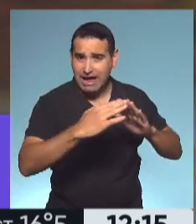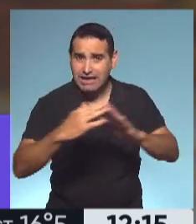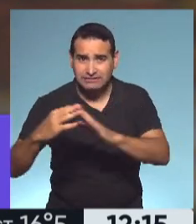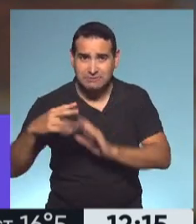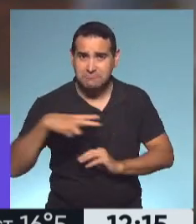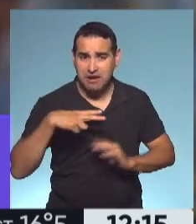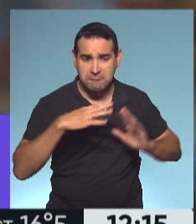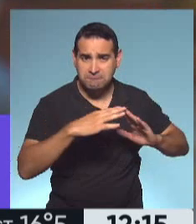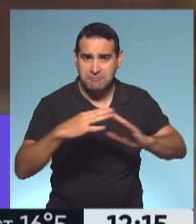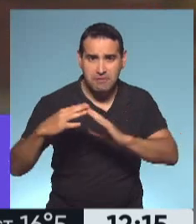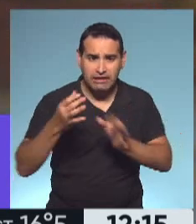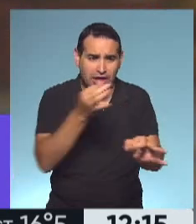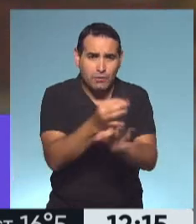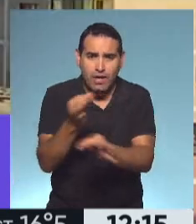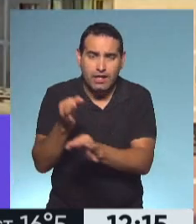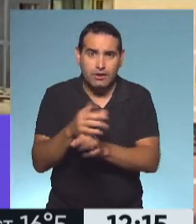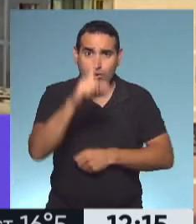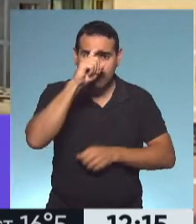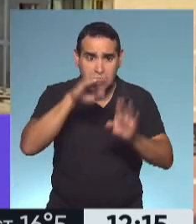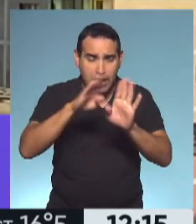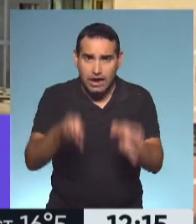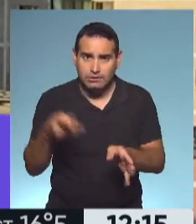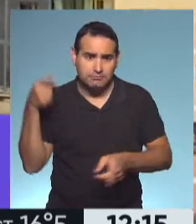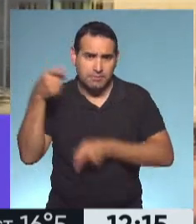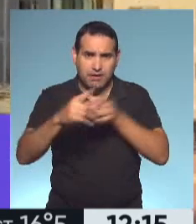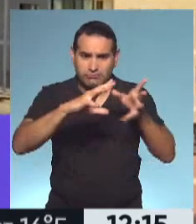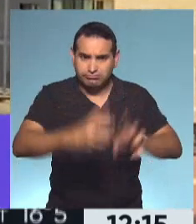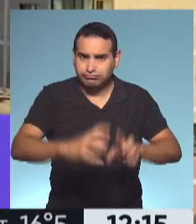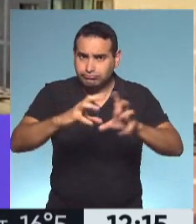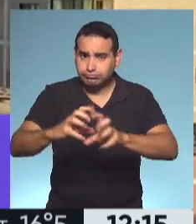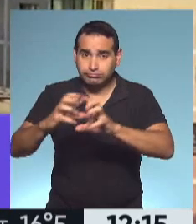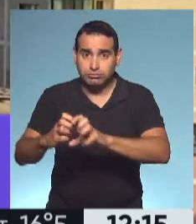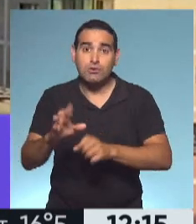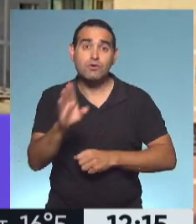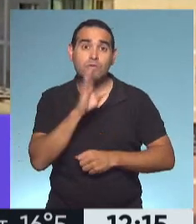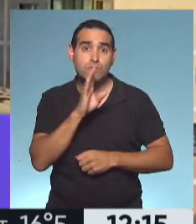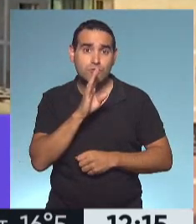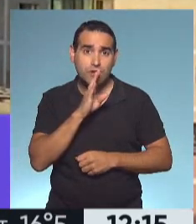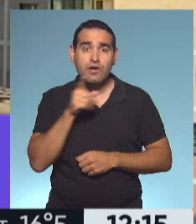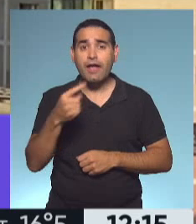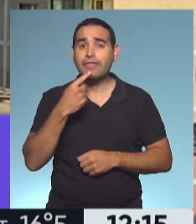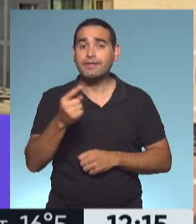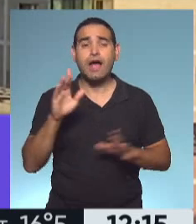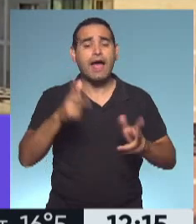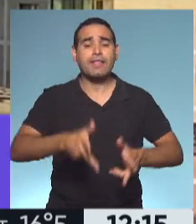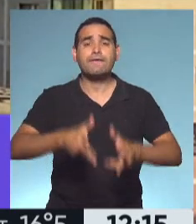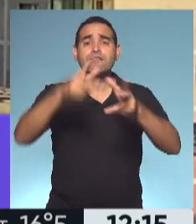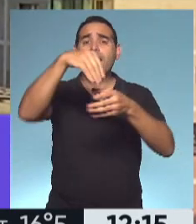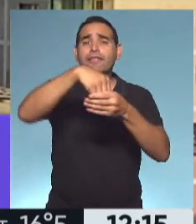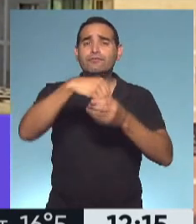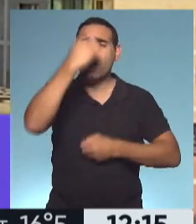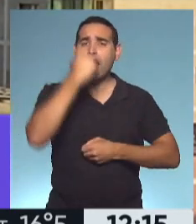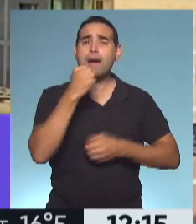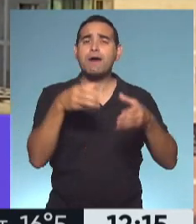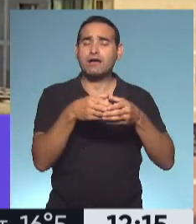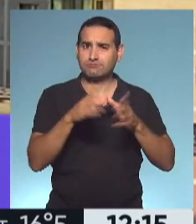bombardea escuelas, hospitales y demás. Israel tiene el discurso de que en ese edificio está operando Hamas, pero